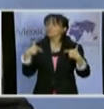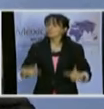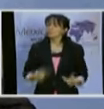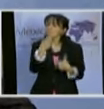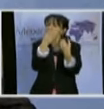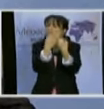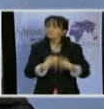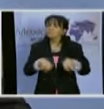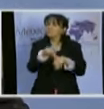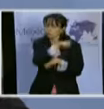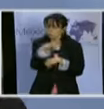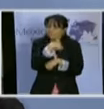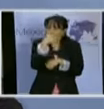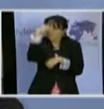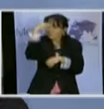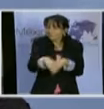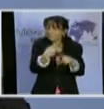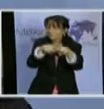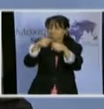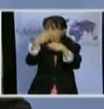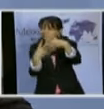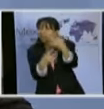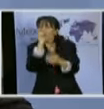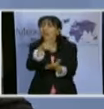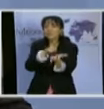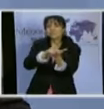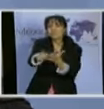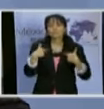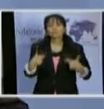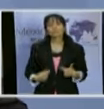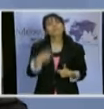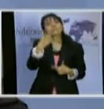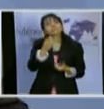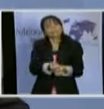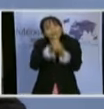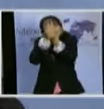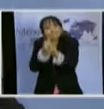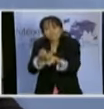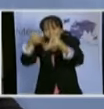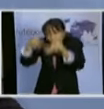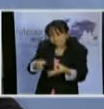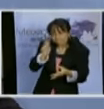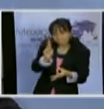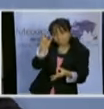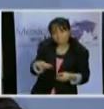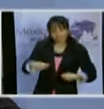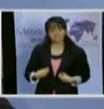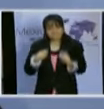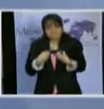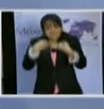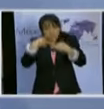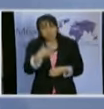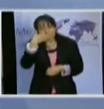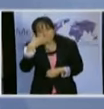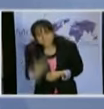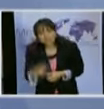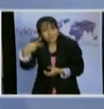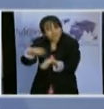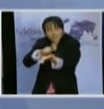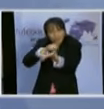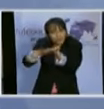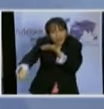muchísimas cosas, como ustedes saben, pero básicamente poner a las personas, el bienestar de las personas y el derecho a un nivel de vida adecuado en el centro